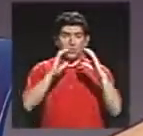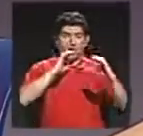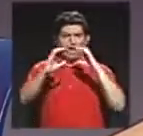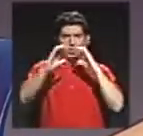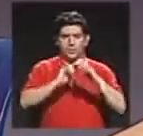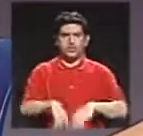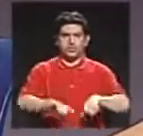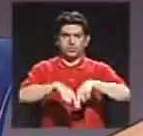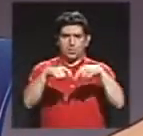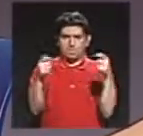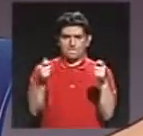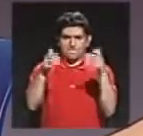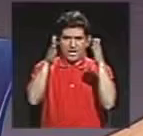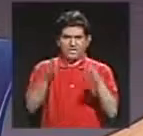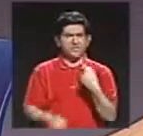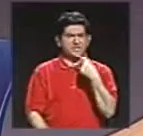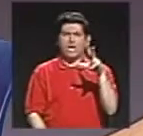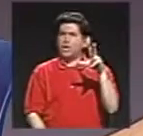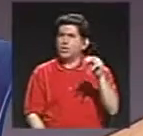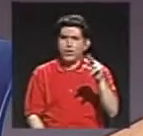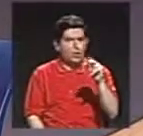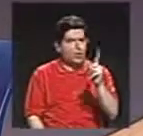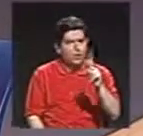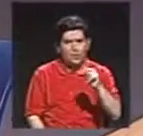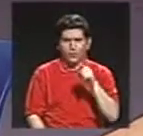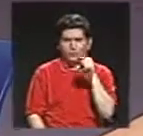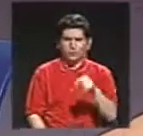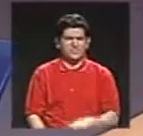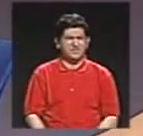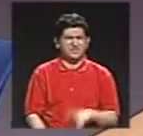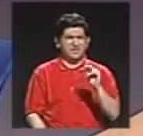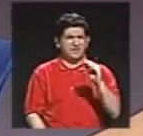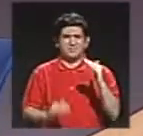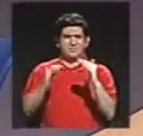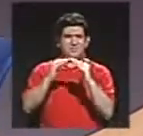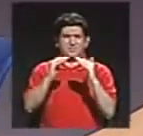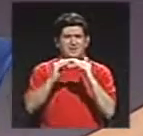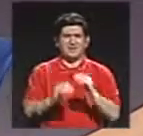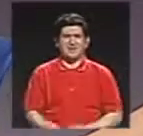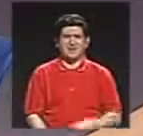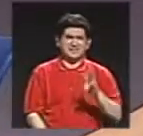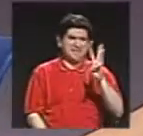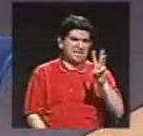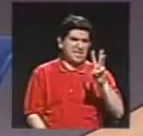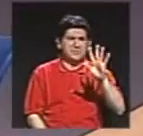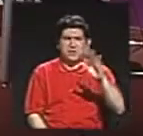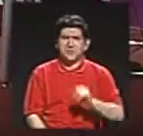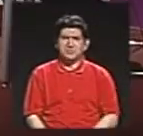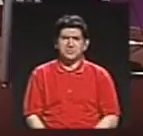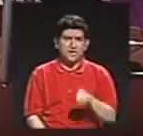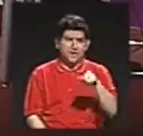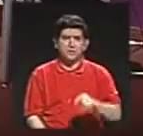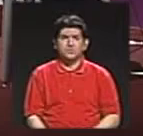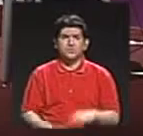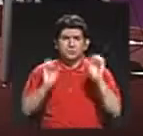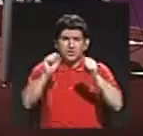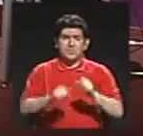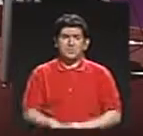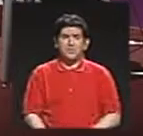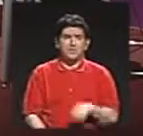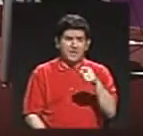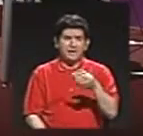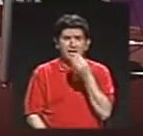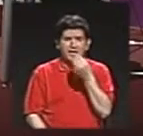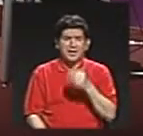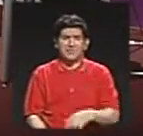en la parte de periodismo etcétera me decía No mamita pero usted no va a estar en la casa a las 6 o a las 5 para darle el café al esposo